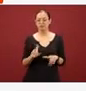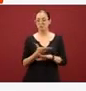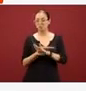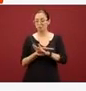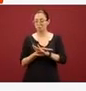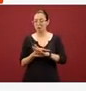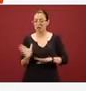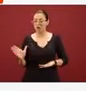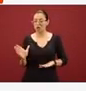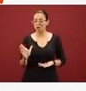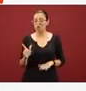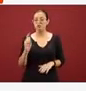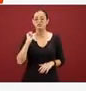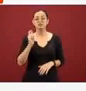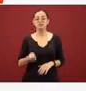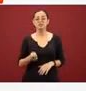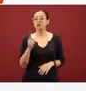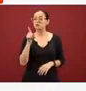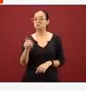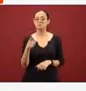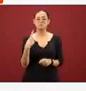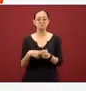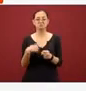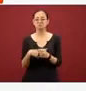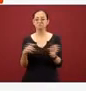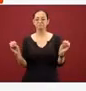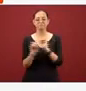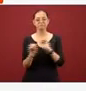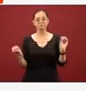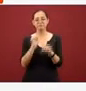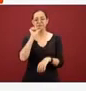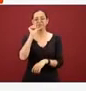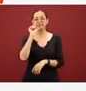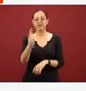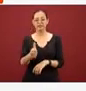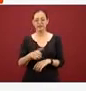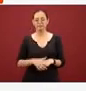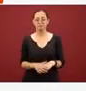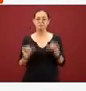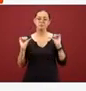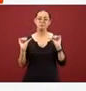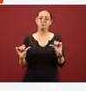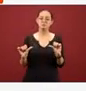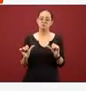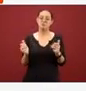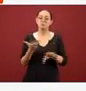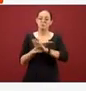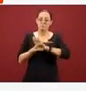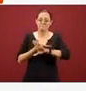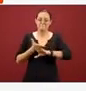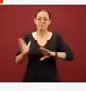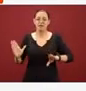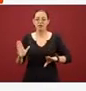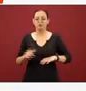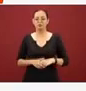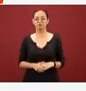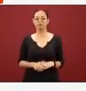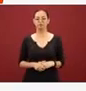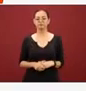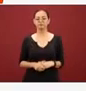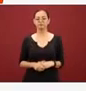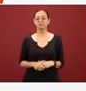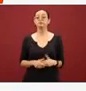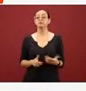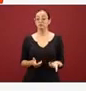blanco. Esto significa que Tlaxcala no tiene ningún caso confirmado, ¿sí? Por eso está de ese color. Sí tiene